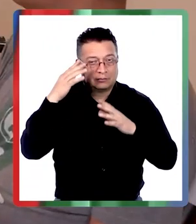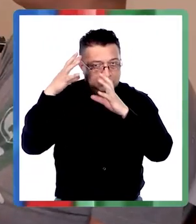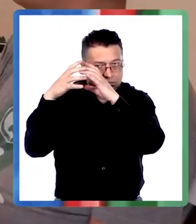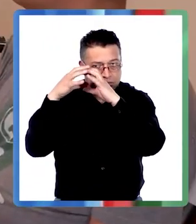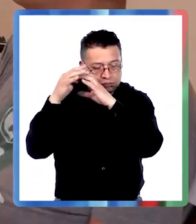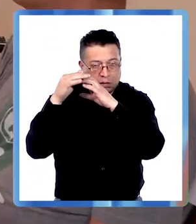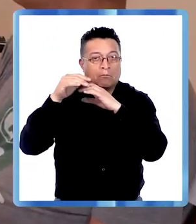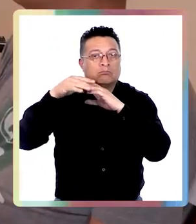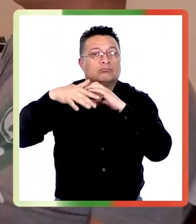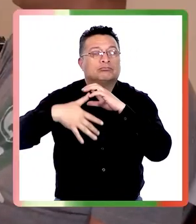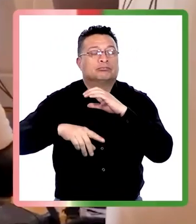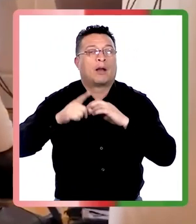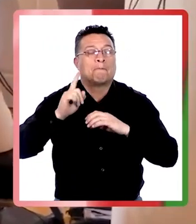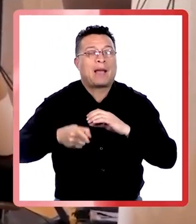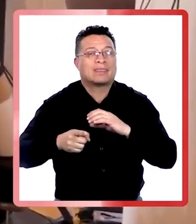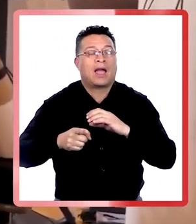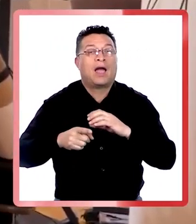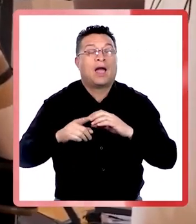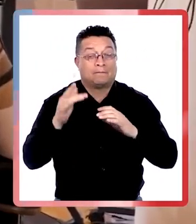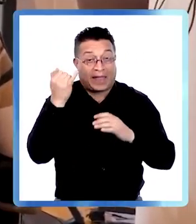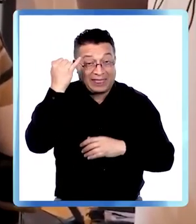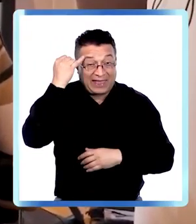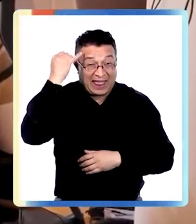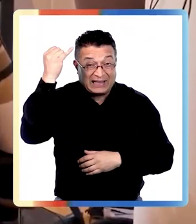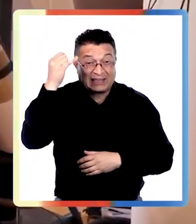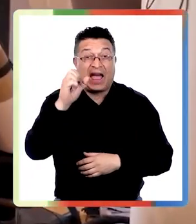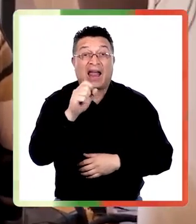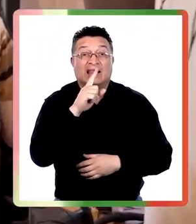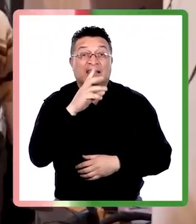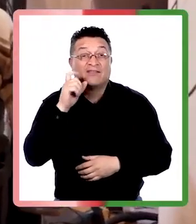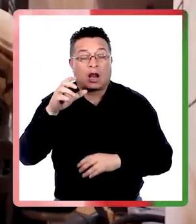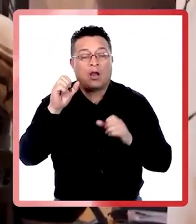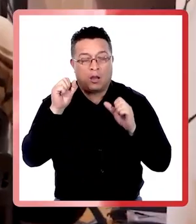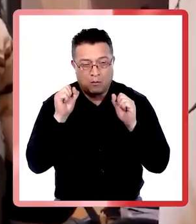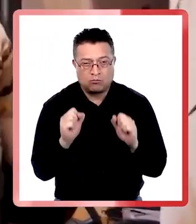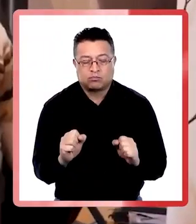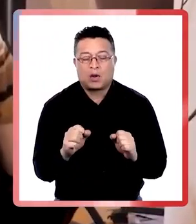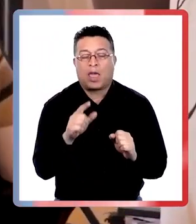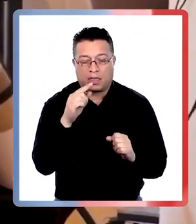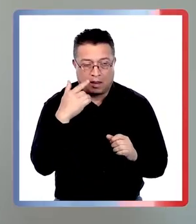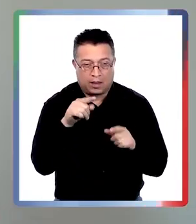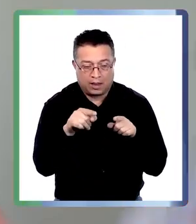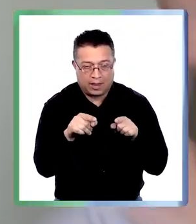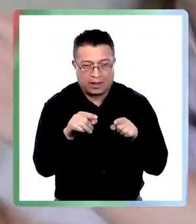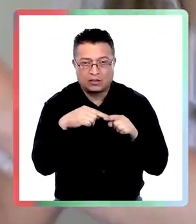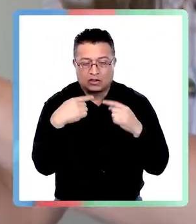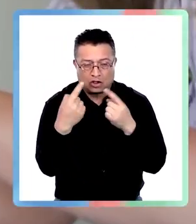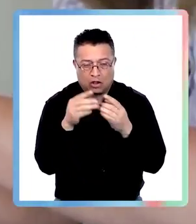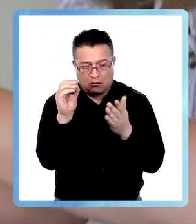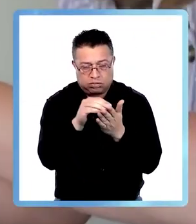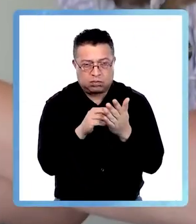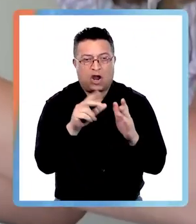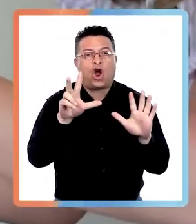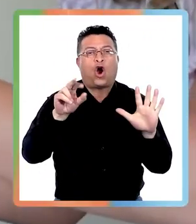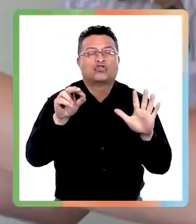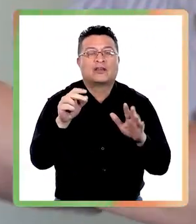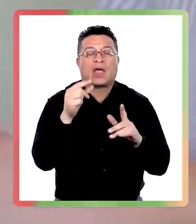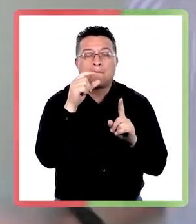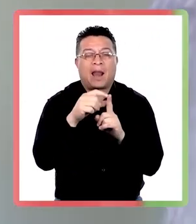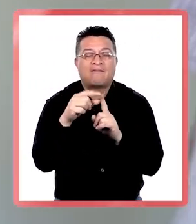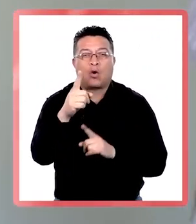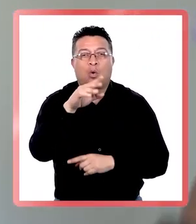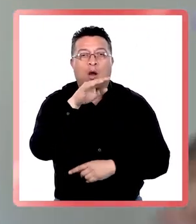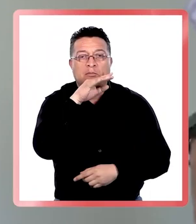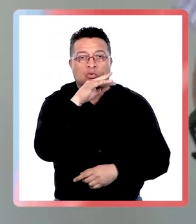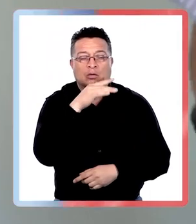Además, la inteligencia artificial también puede codificar estas señales en texto a casi 80 palabras por minuto, lo que supone